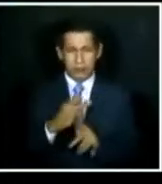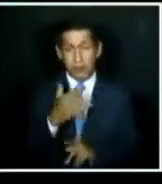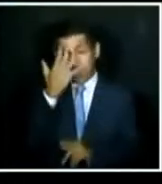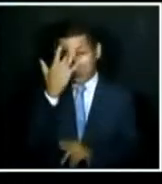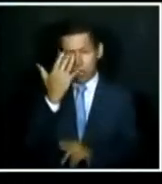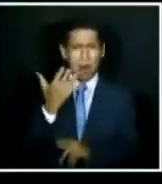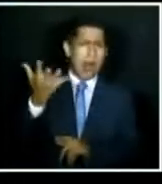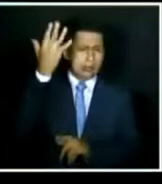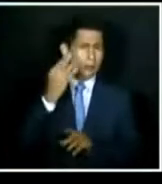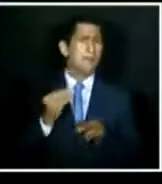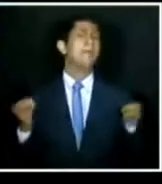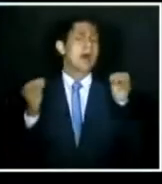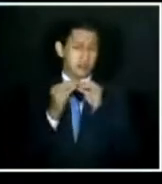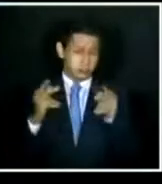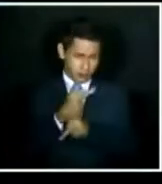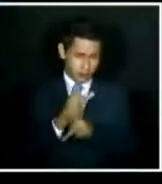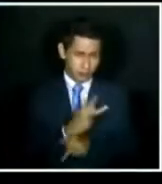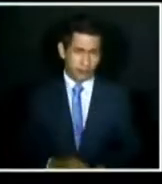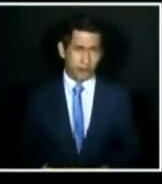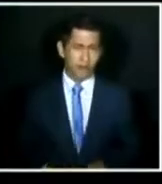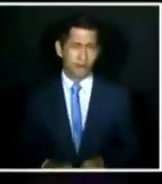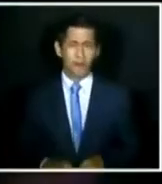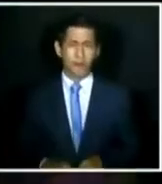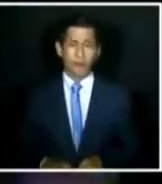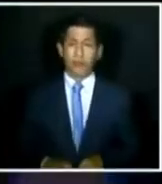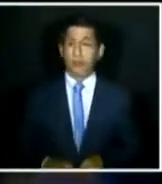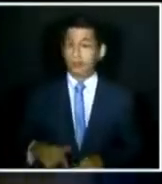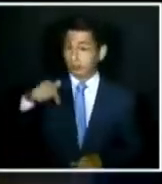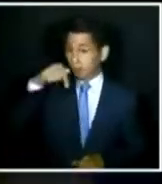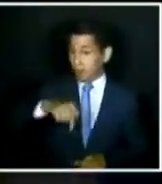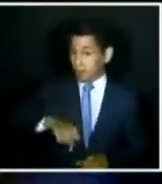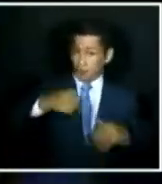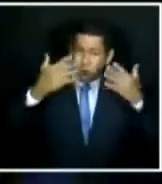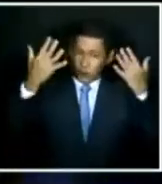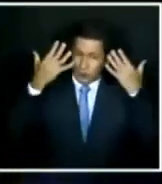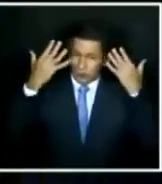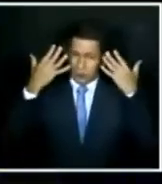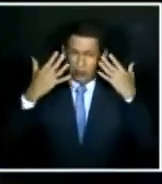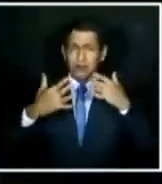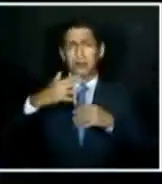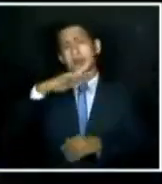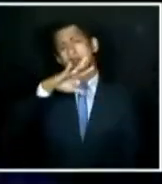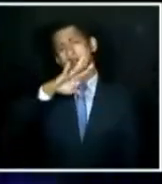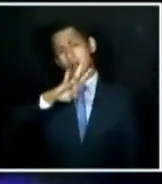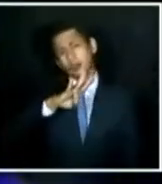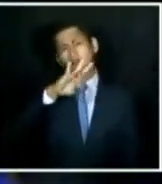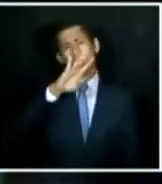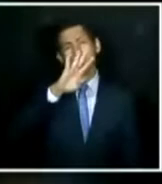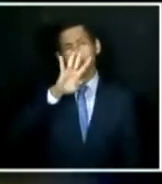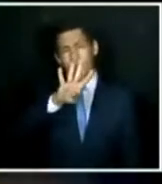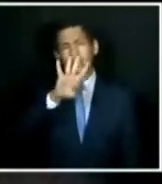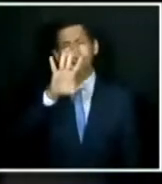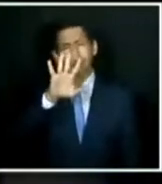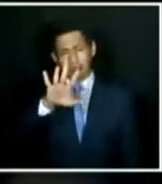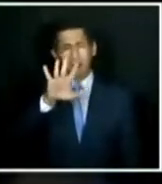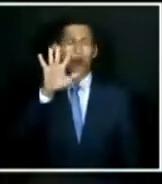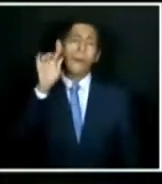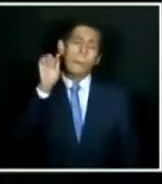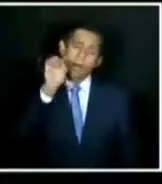primeros 9 meses del año anterior. Solo en Guayaquil ha habido más de 745